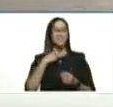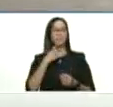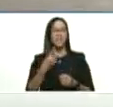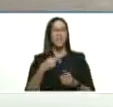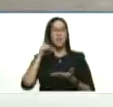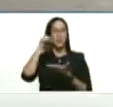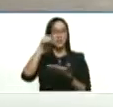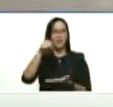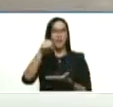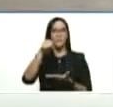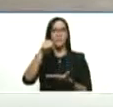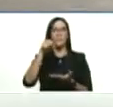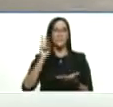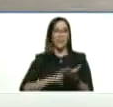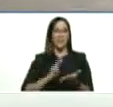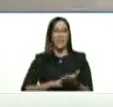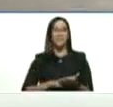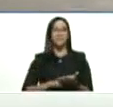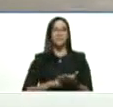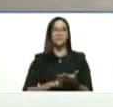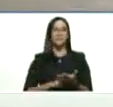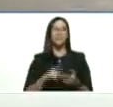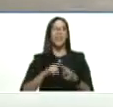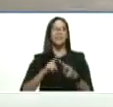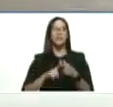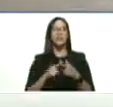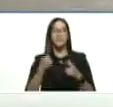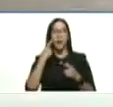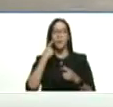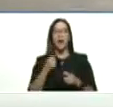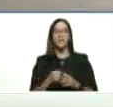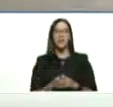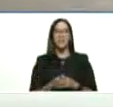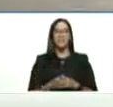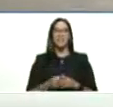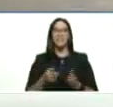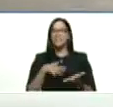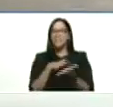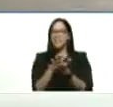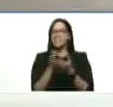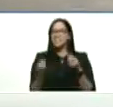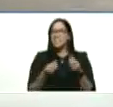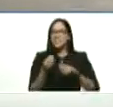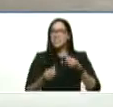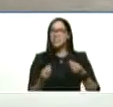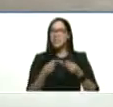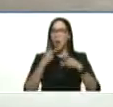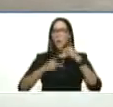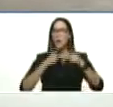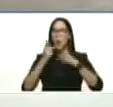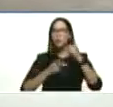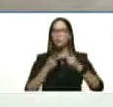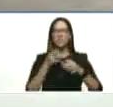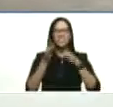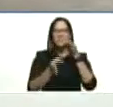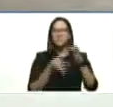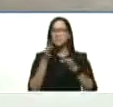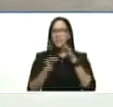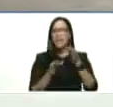CLAP, ¿verdad? Y entonces vamos a ver de qué se trata la producción, de qué se trata el